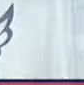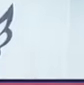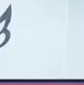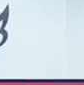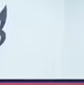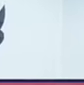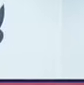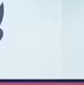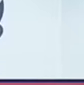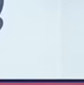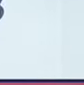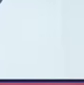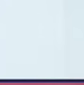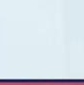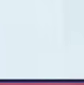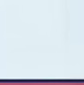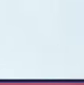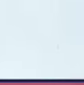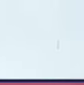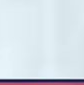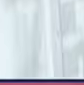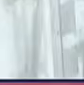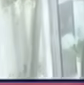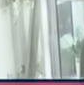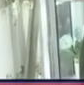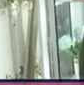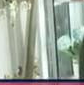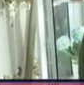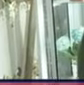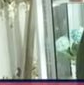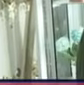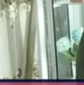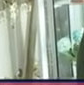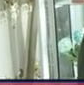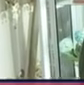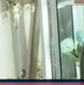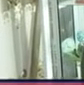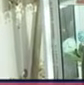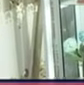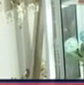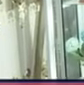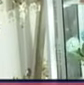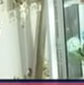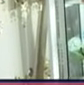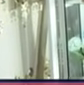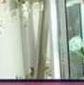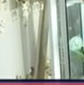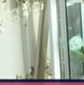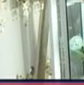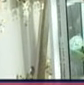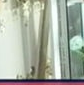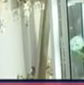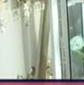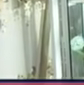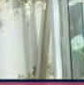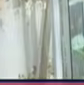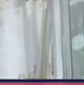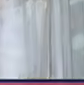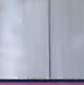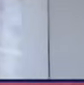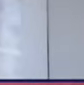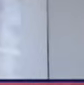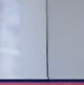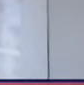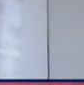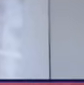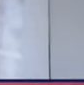queridos se vienen al lugar para adornar con detalles. Sí, se ha incrementado la clientela por hecho de Todos Santos, ¿no ve? Para recordarse de